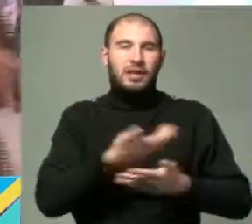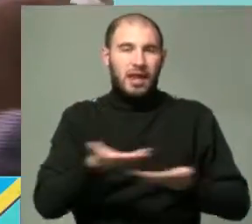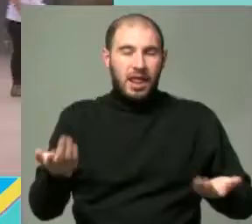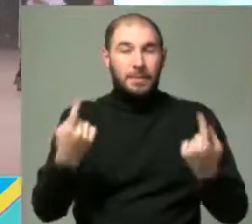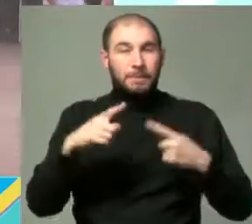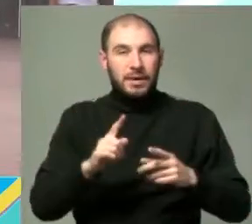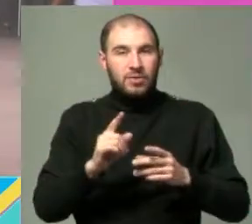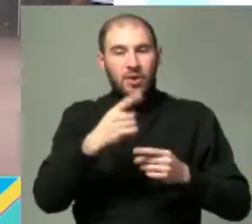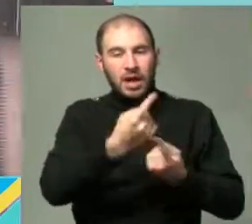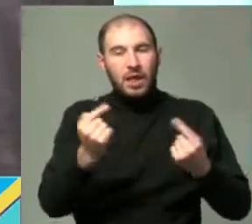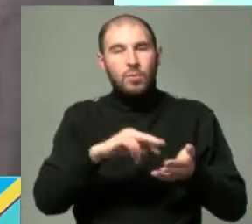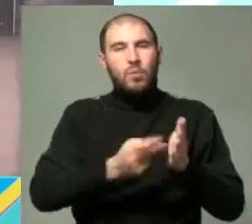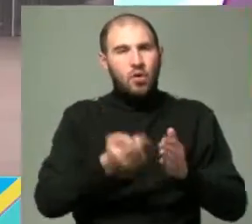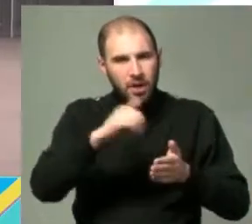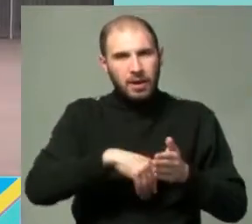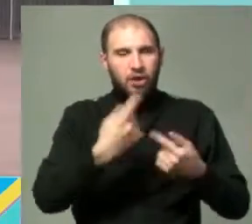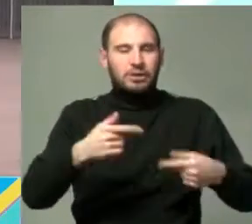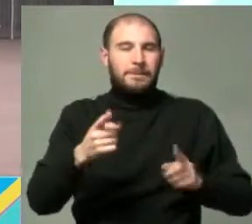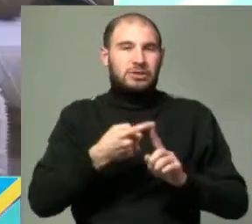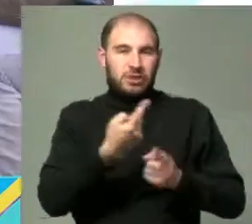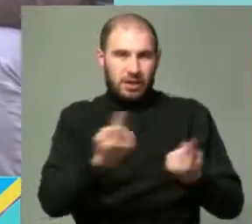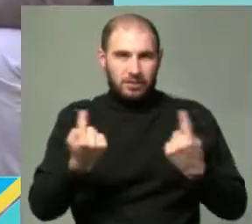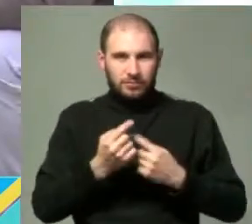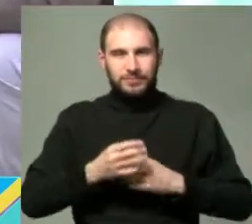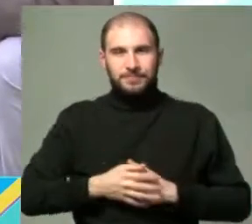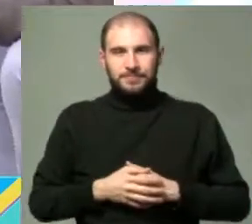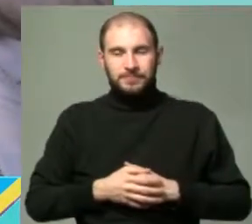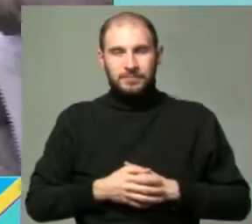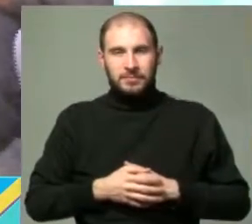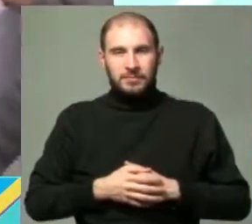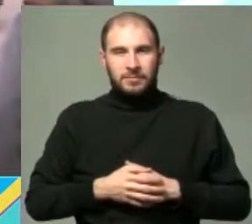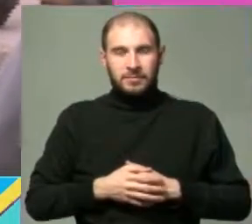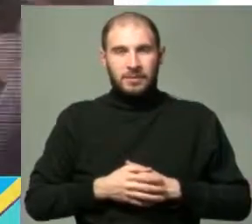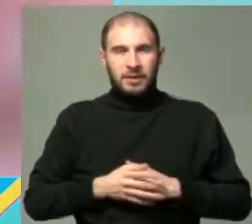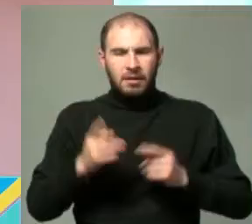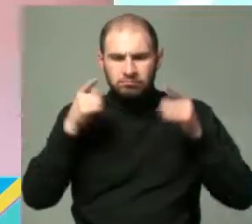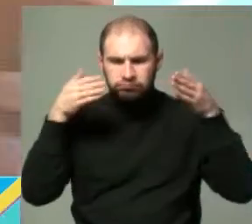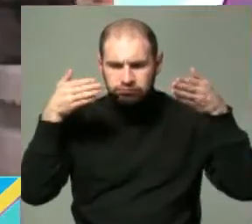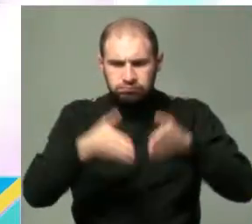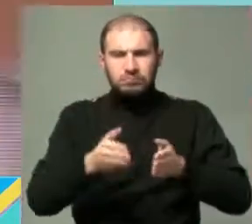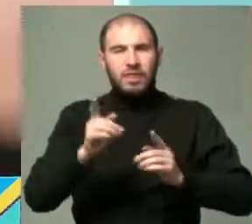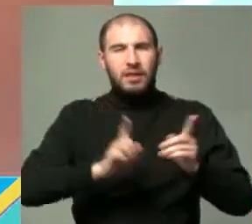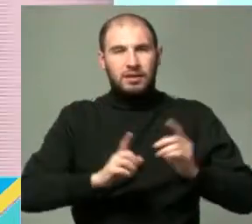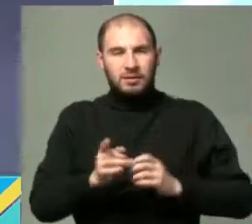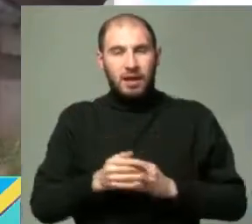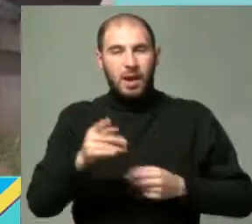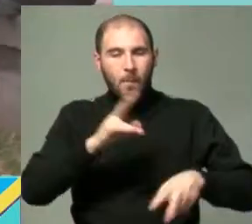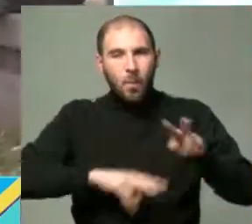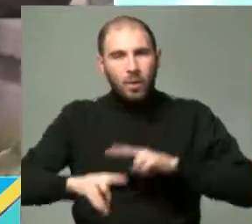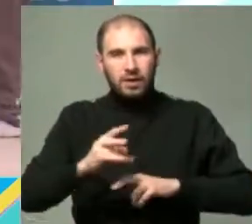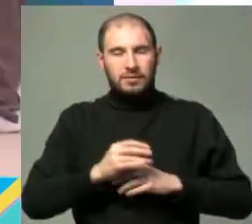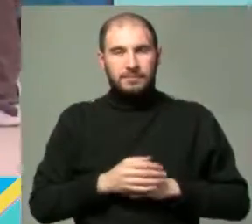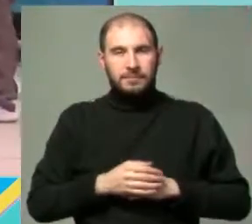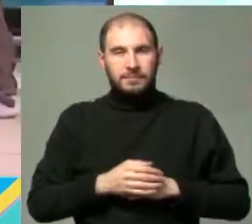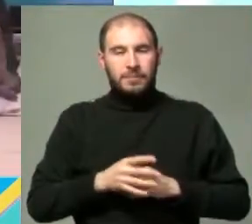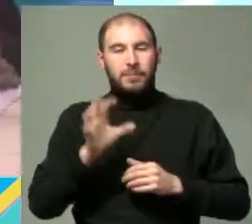pero atrás de cada esto hay un conflicto y una situación personal. En realidad lo que hay que apuntar, desgraciadamente, es a buscar